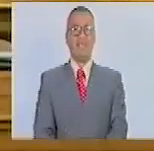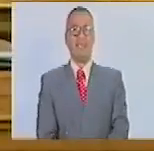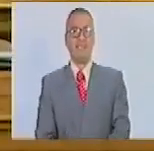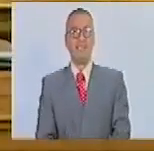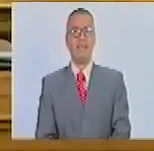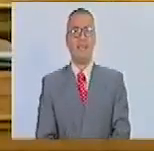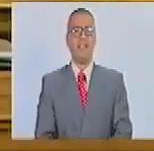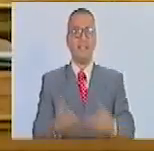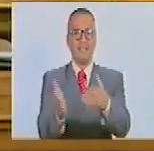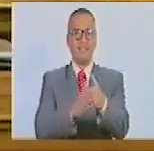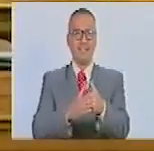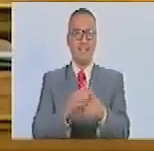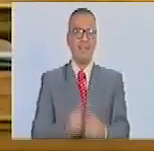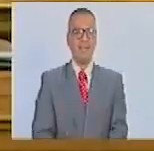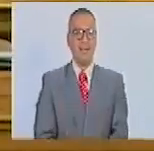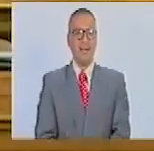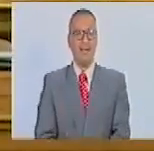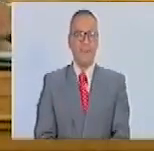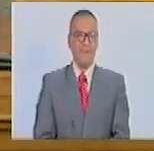Se cierra.